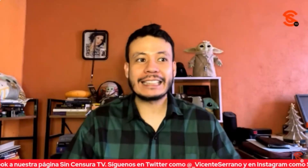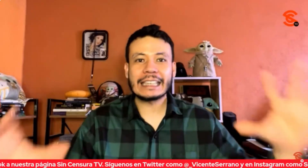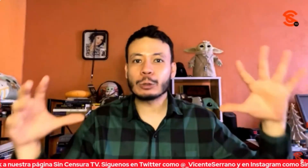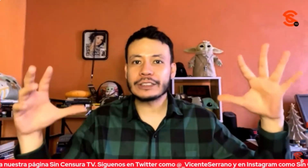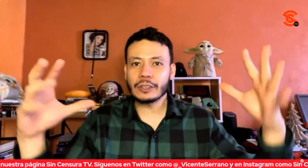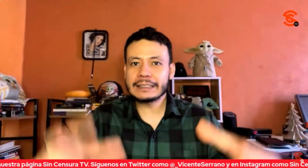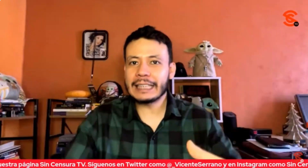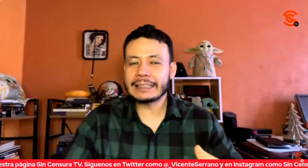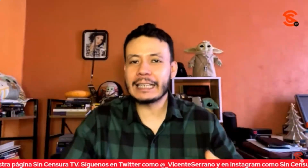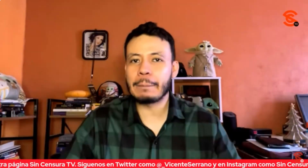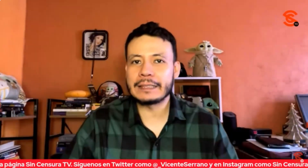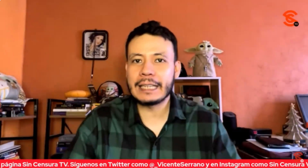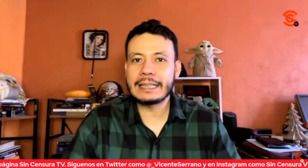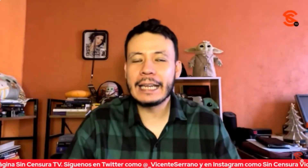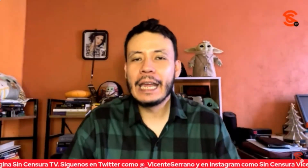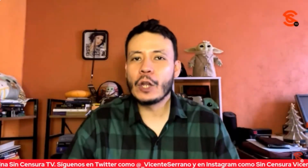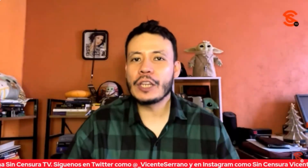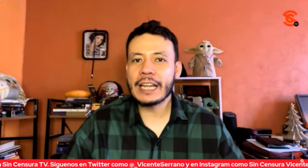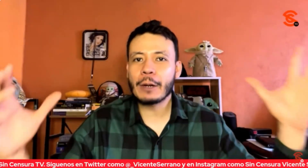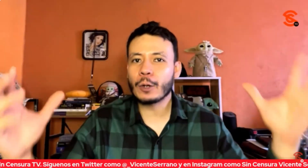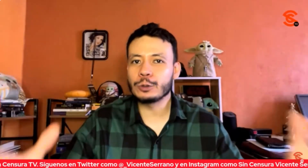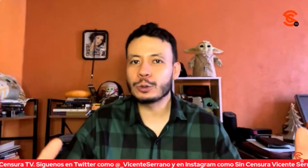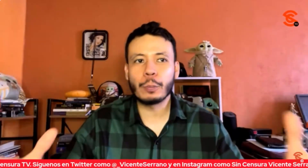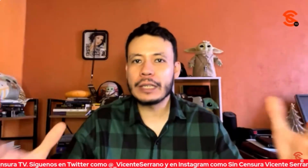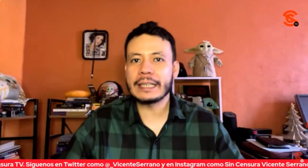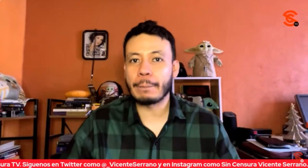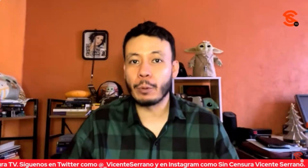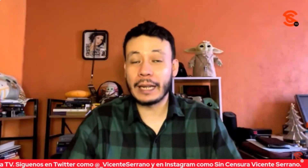O sea, las acusaciones que le hacen al presidente no